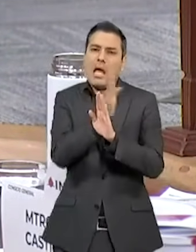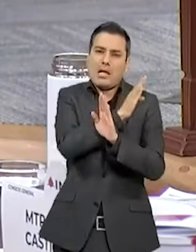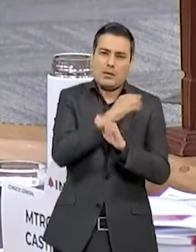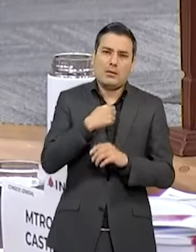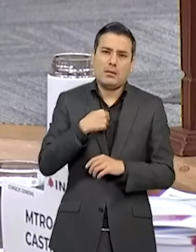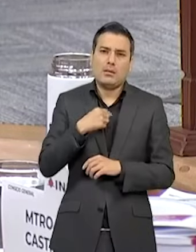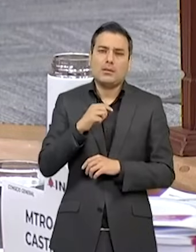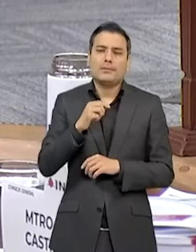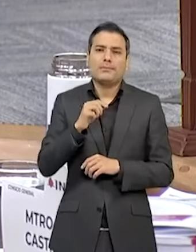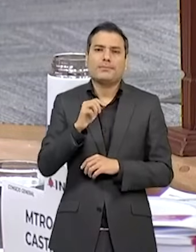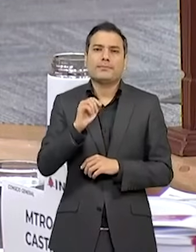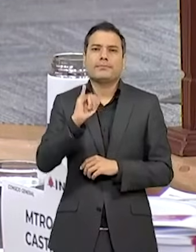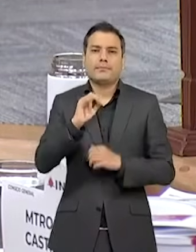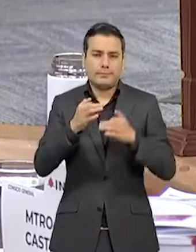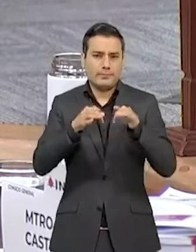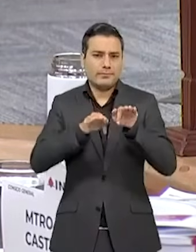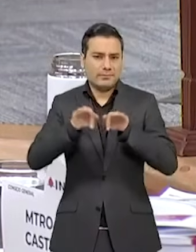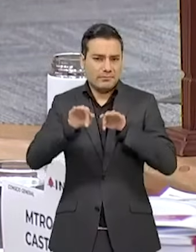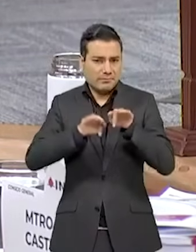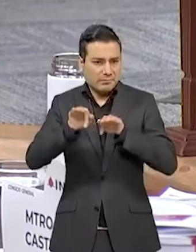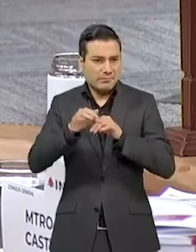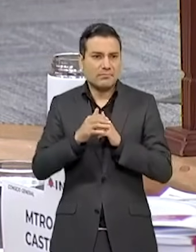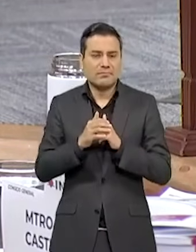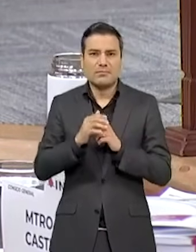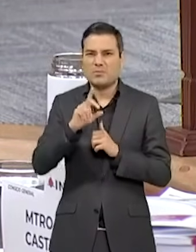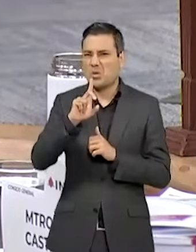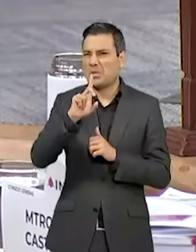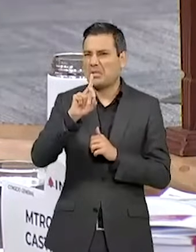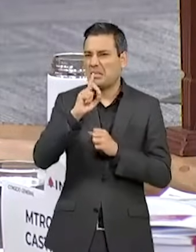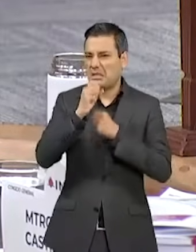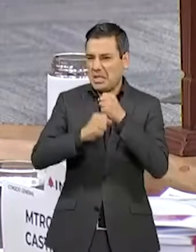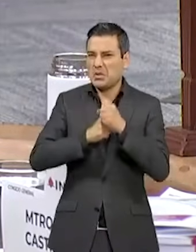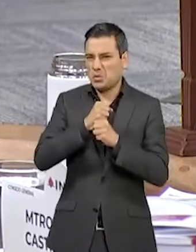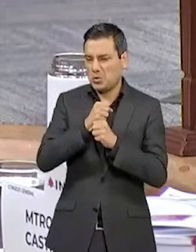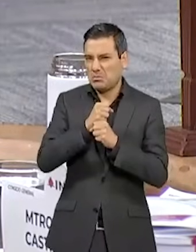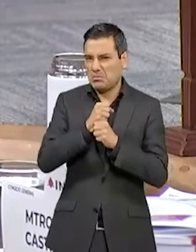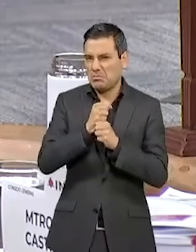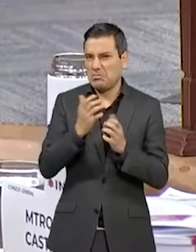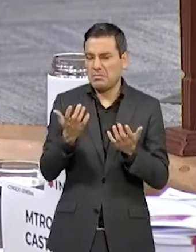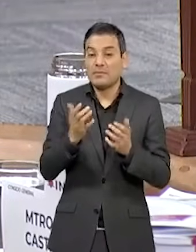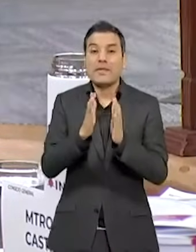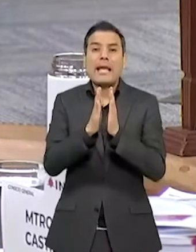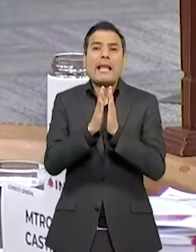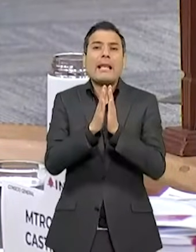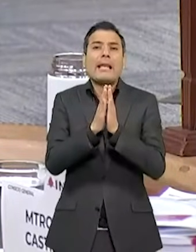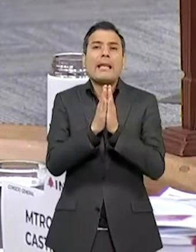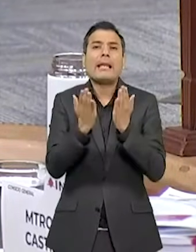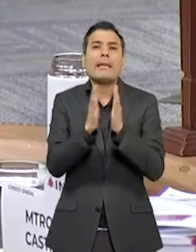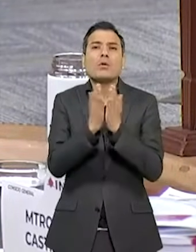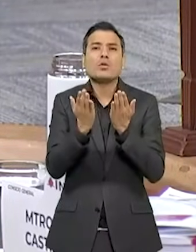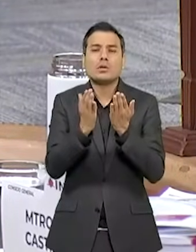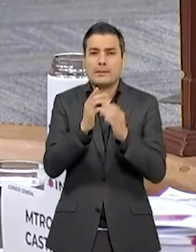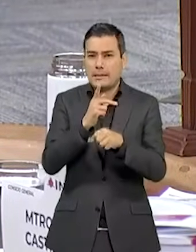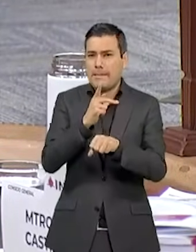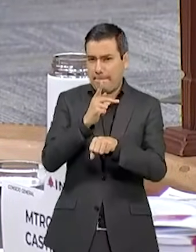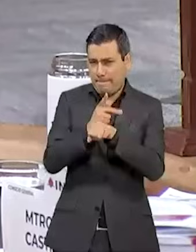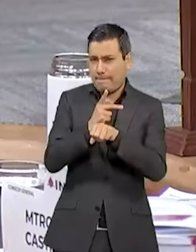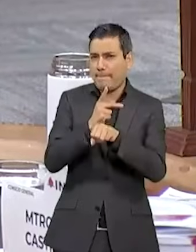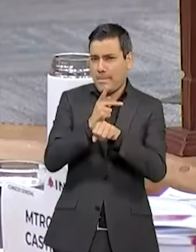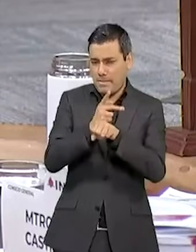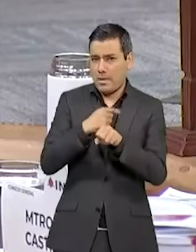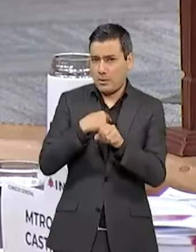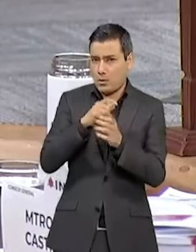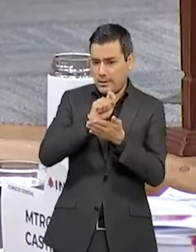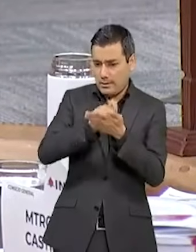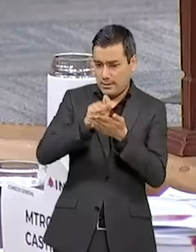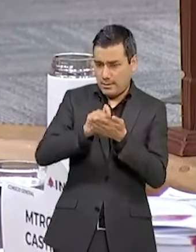Historia, durante casi 30 años cobré regalías por libros de texto de bachillerato que escribí y que